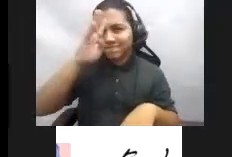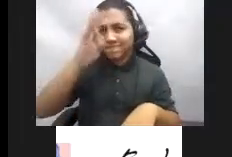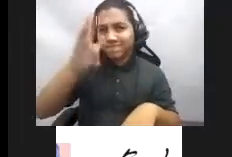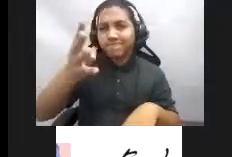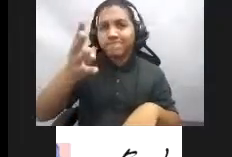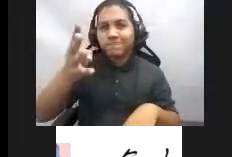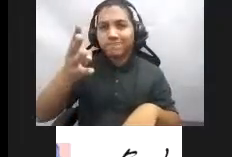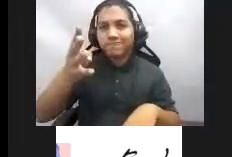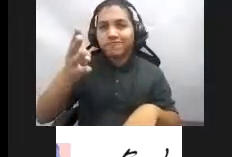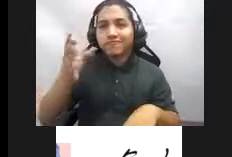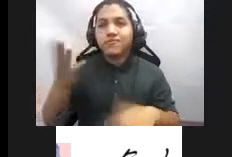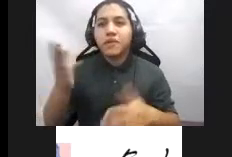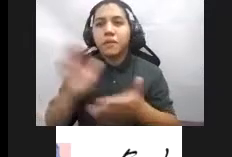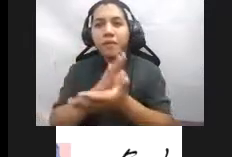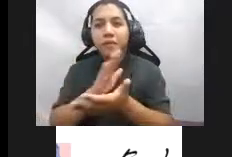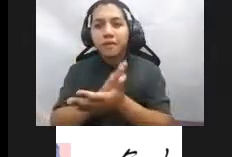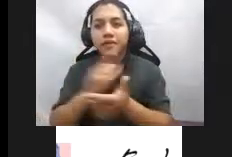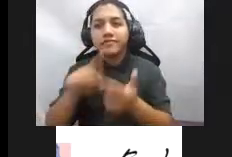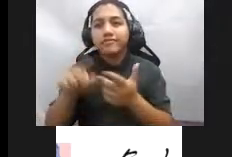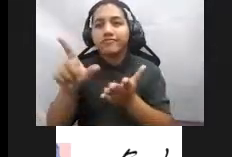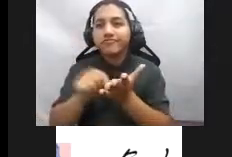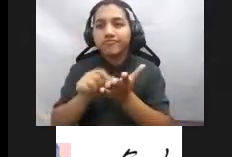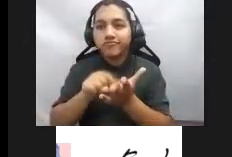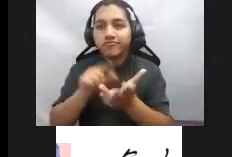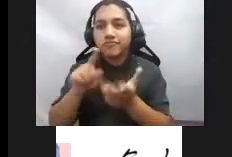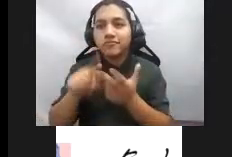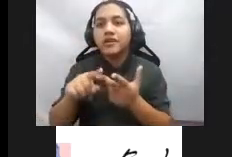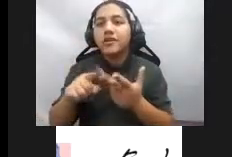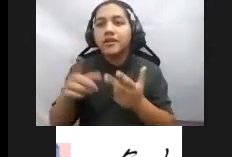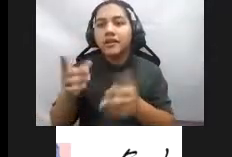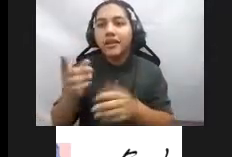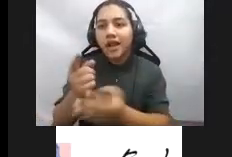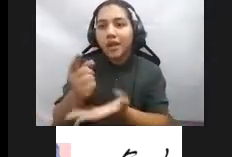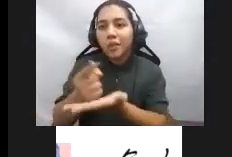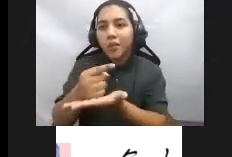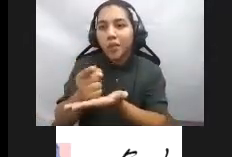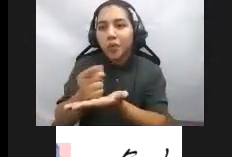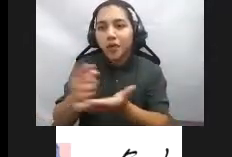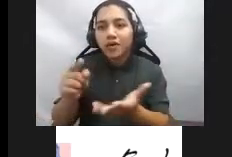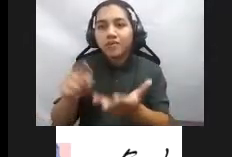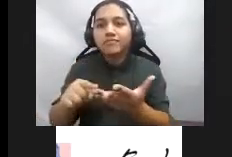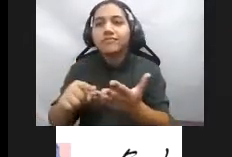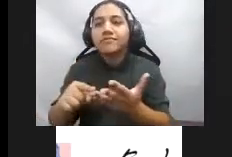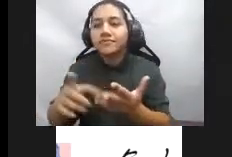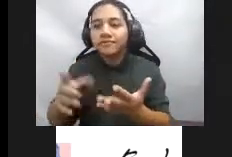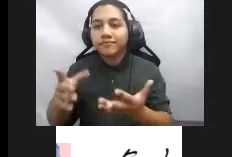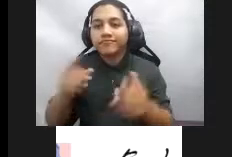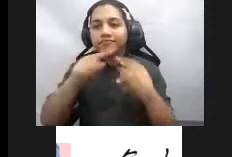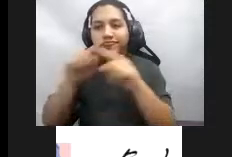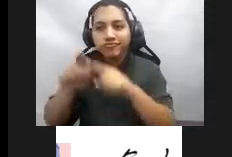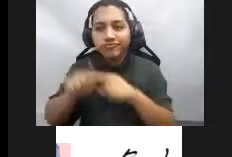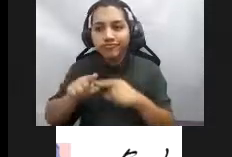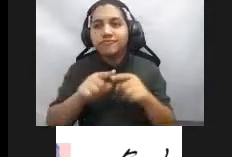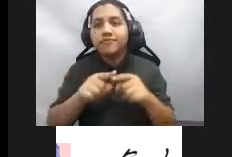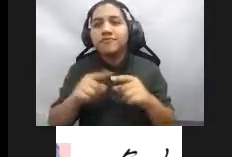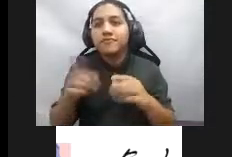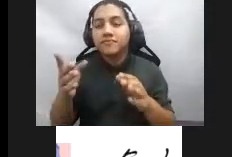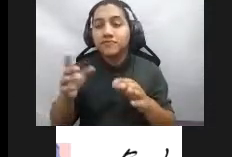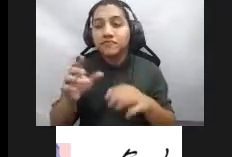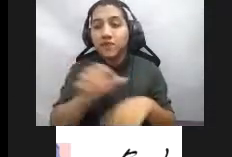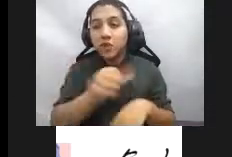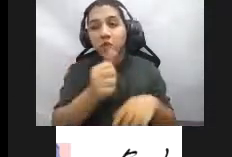del papel, de la imprenta, de la brújula, de la pólvora, cuando en muchos lugares no existía el